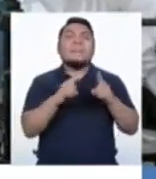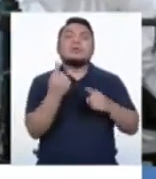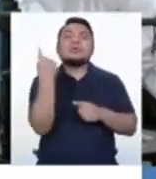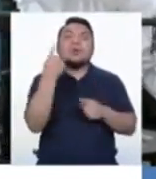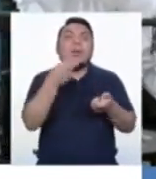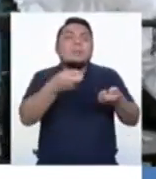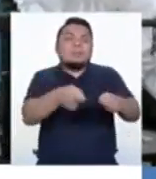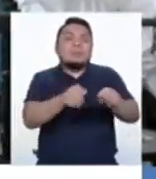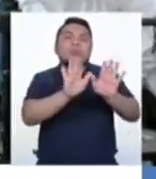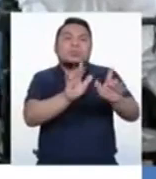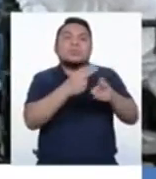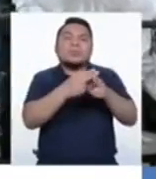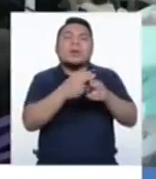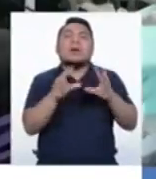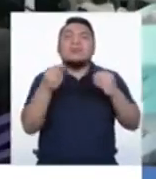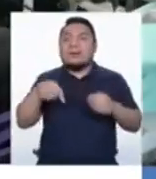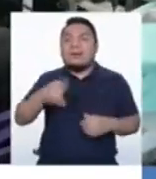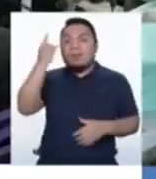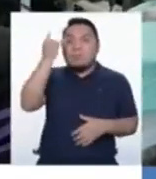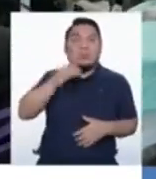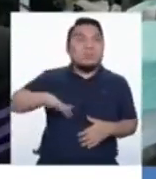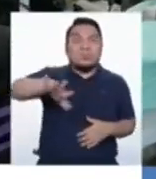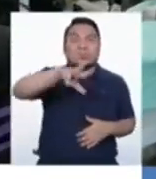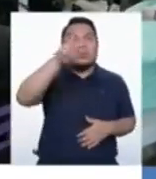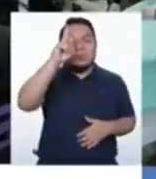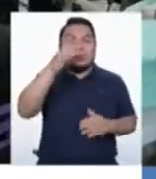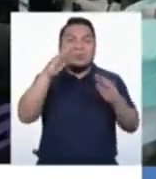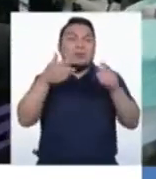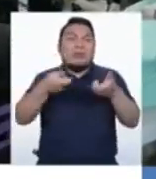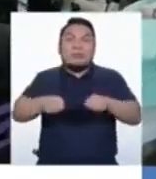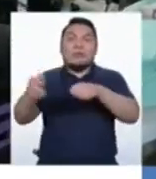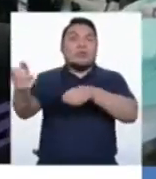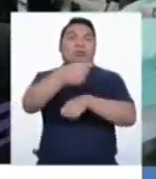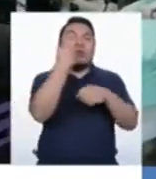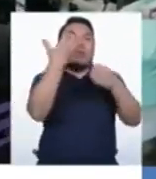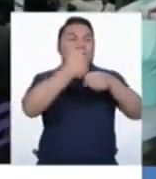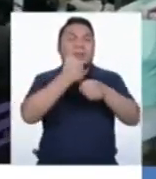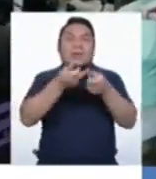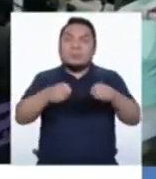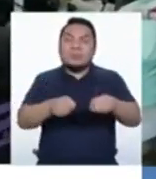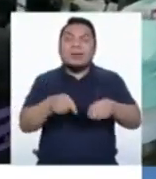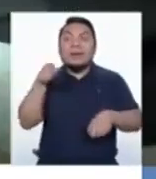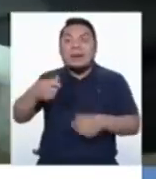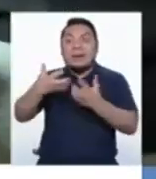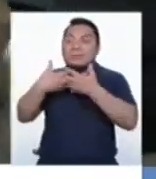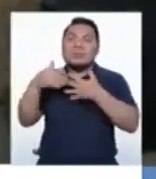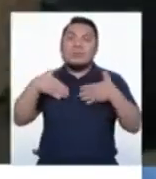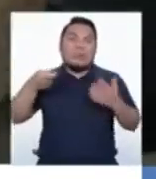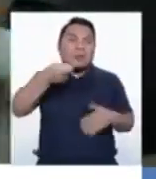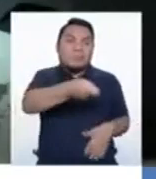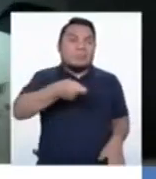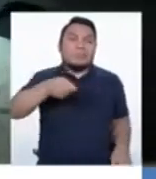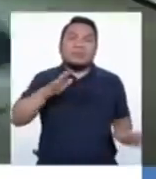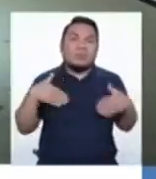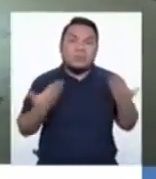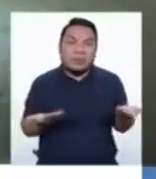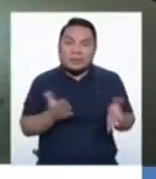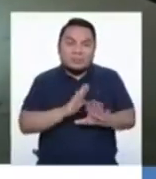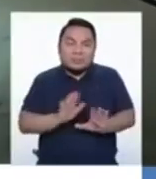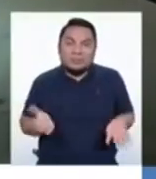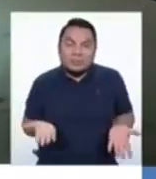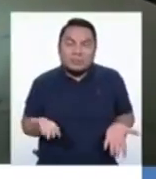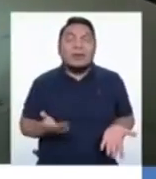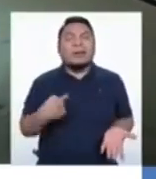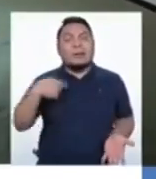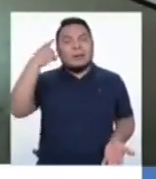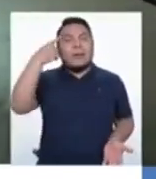suspendan temporalmente con el objetivo de que luego de que cese esta situación, la relación laboral continúe. Es decir, la finalidad es mantener